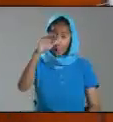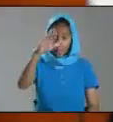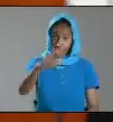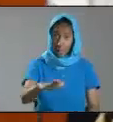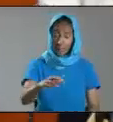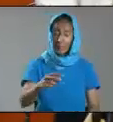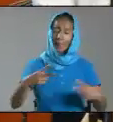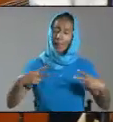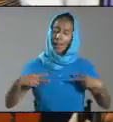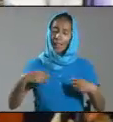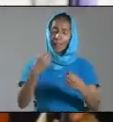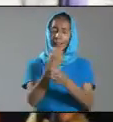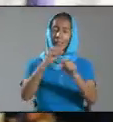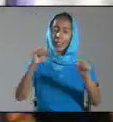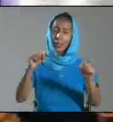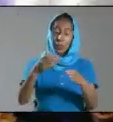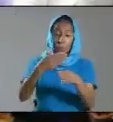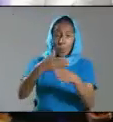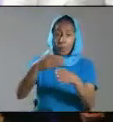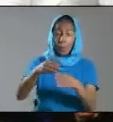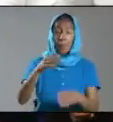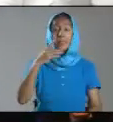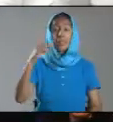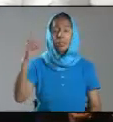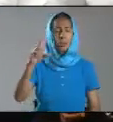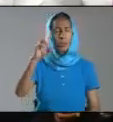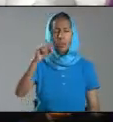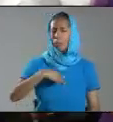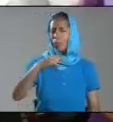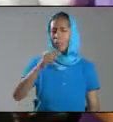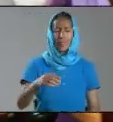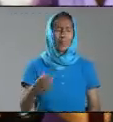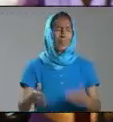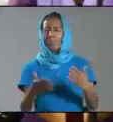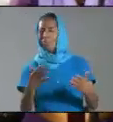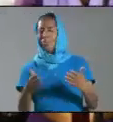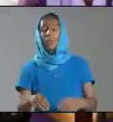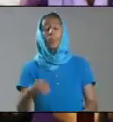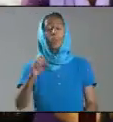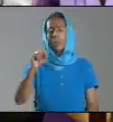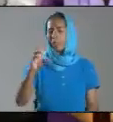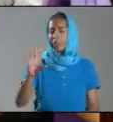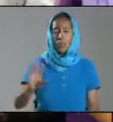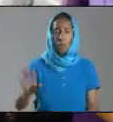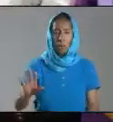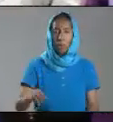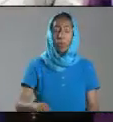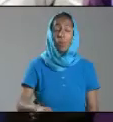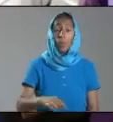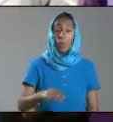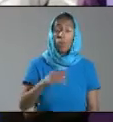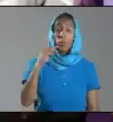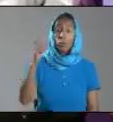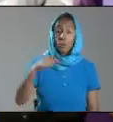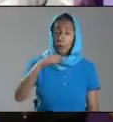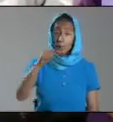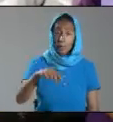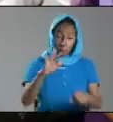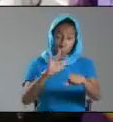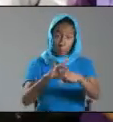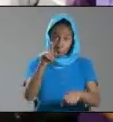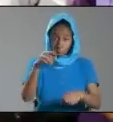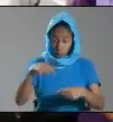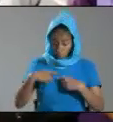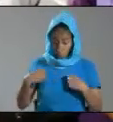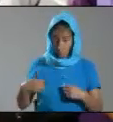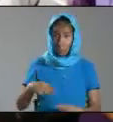parte de Dios. No está acá de casualidad. El Señor le ha estado hablando, ha estado tocando a su corazón, le ha estado quebrantando.